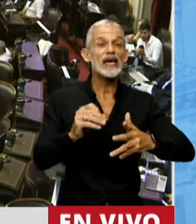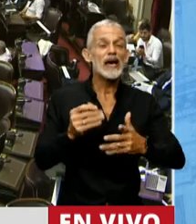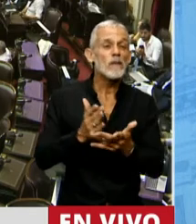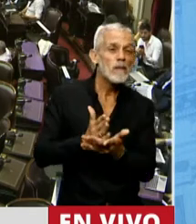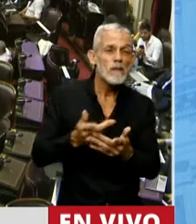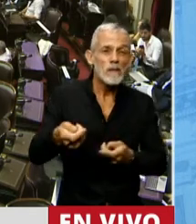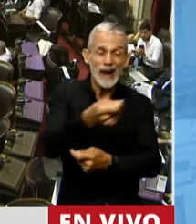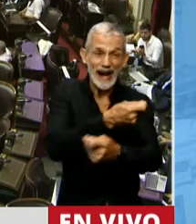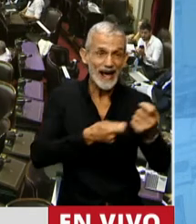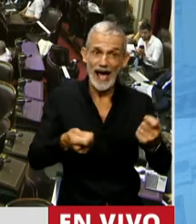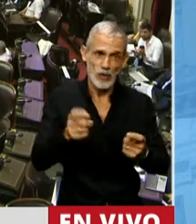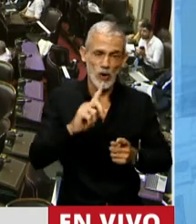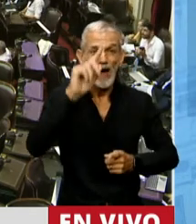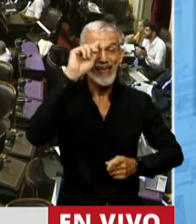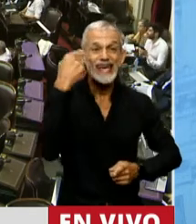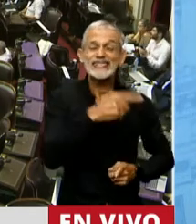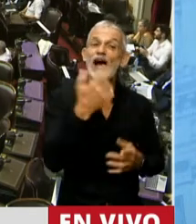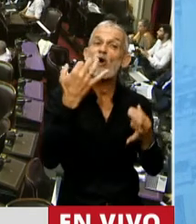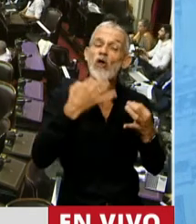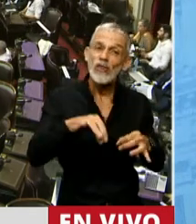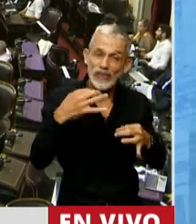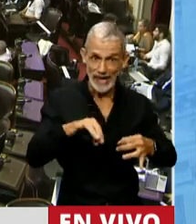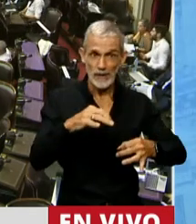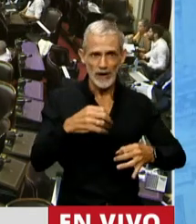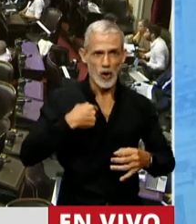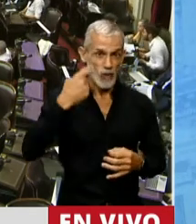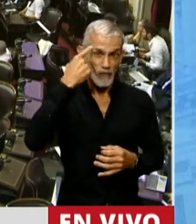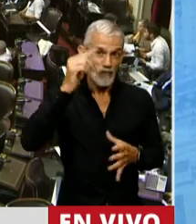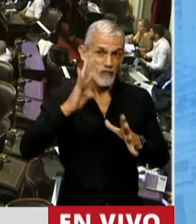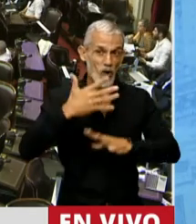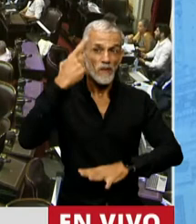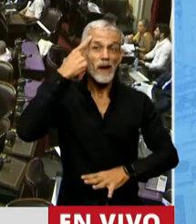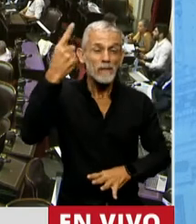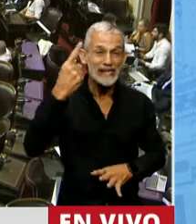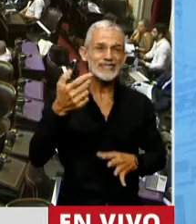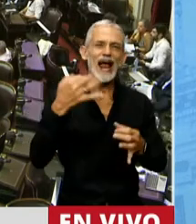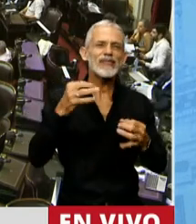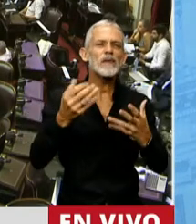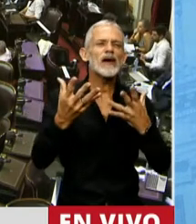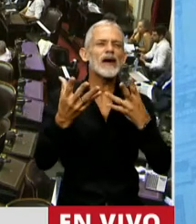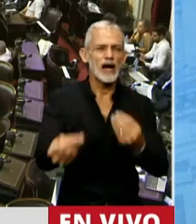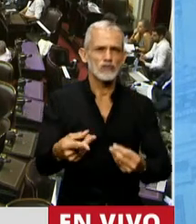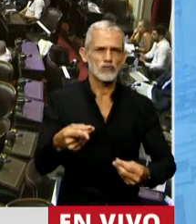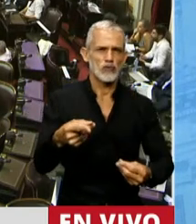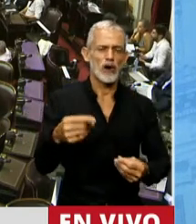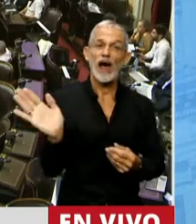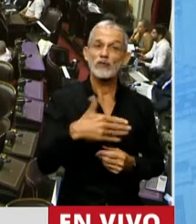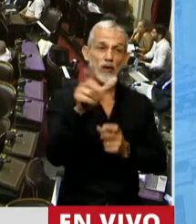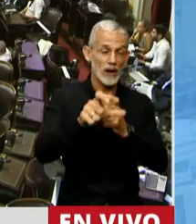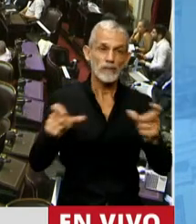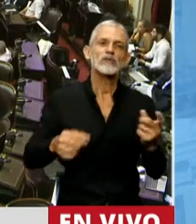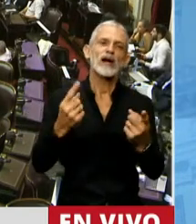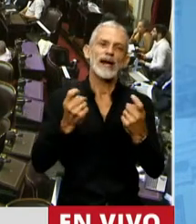nunca derrama nada. Es el Estado el que precisamente en nuestra concepción debe ir en auxilio de todos aquellos